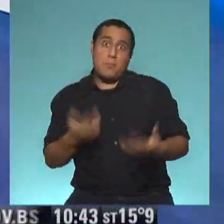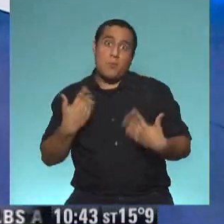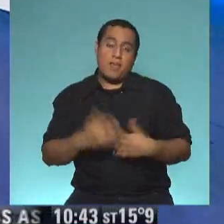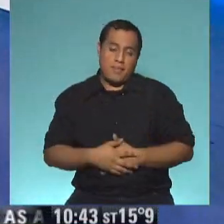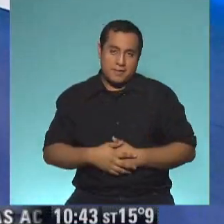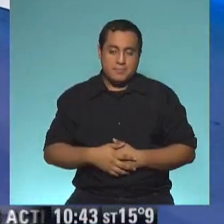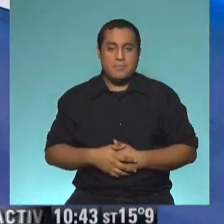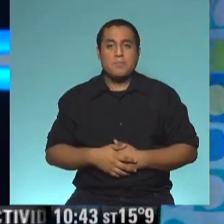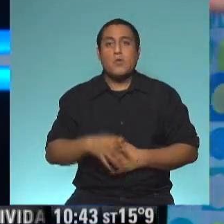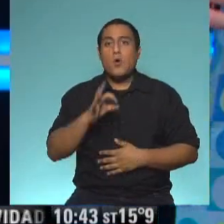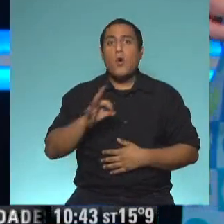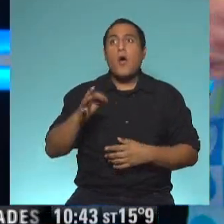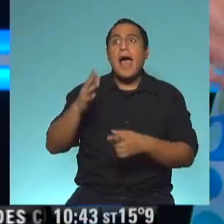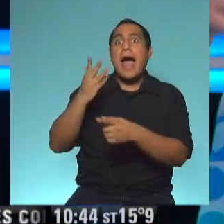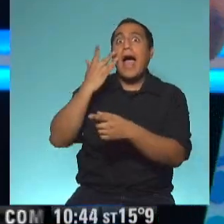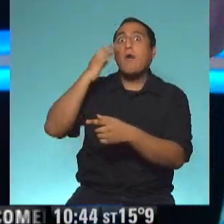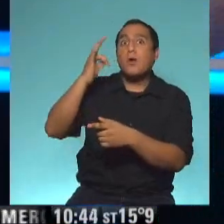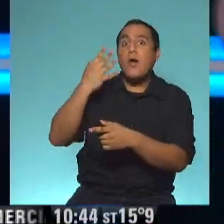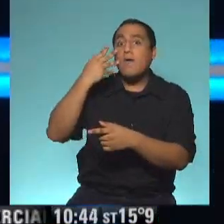a los abuelos